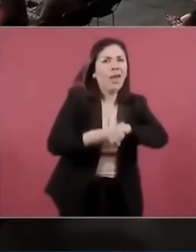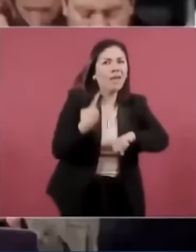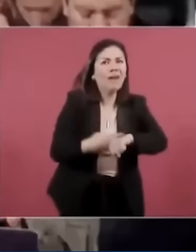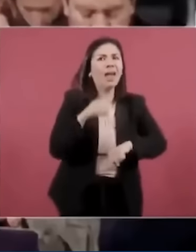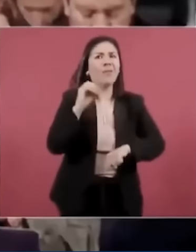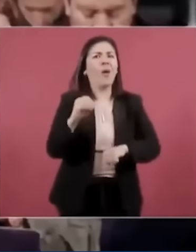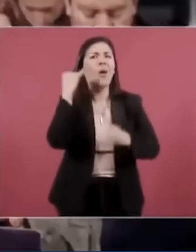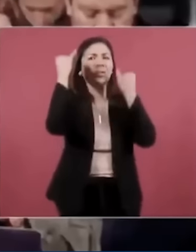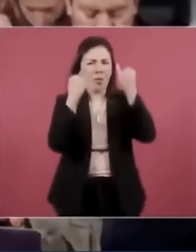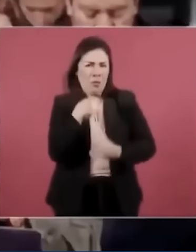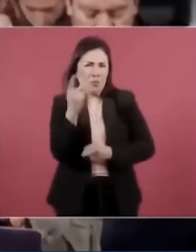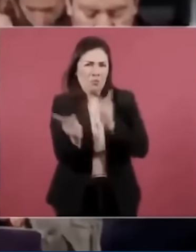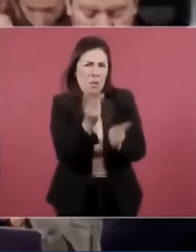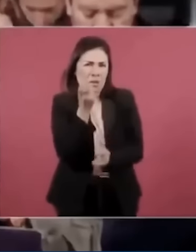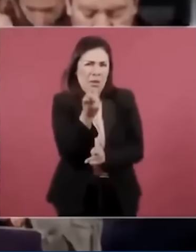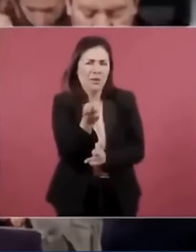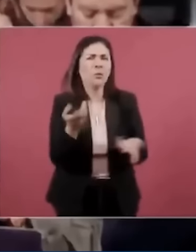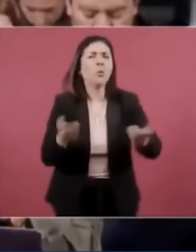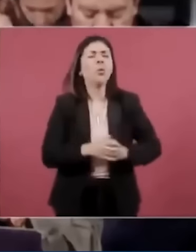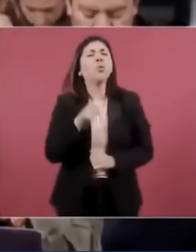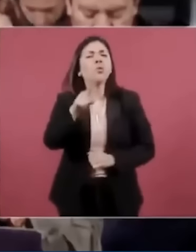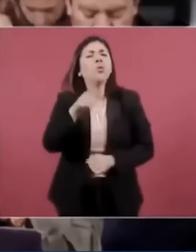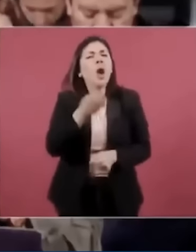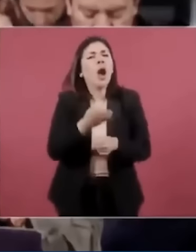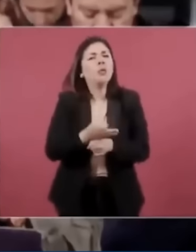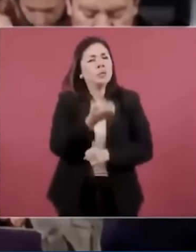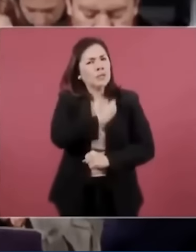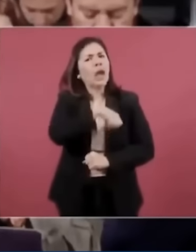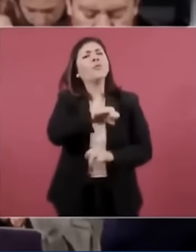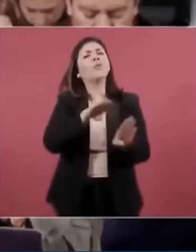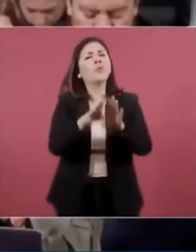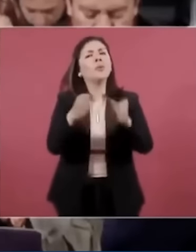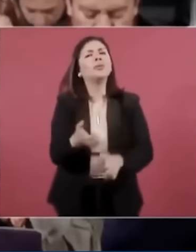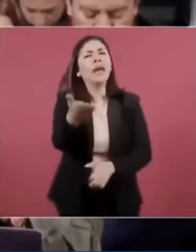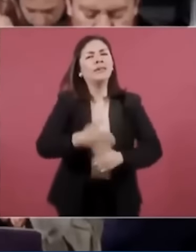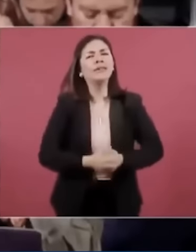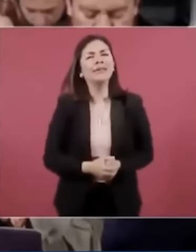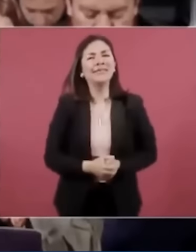para preguntarle también ¿cómo se encuentra? ¿Cómo está su estado de salud, doctor?